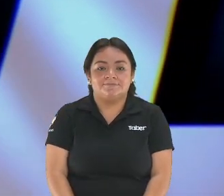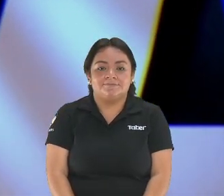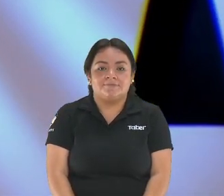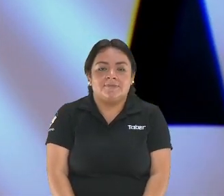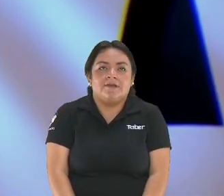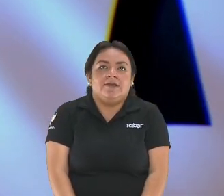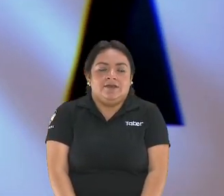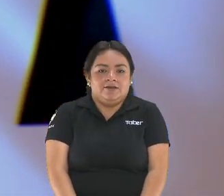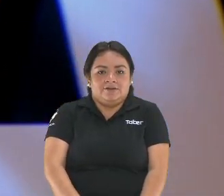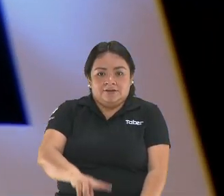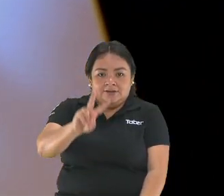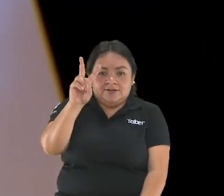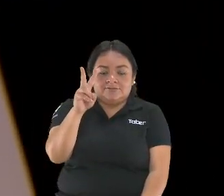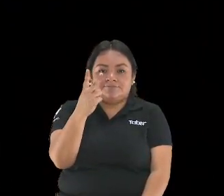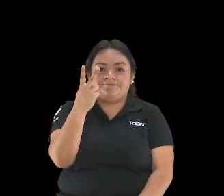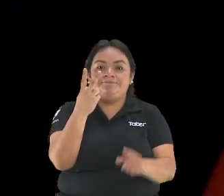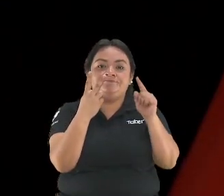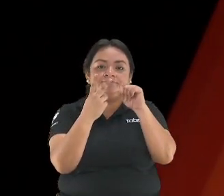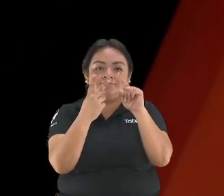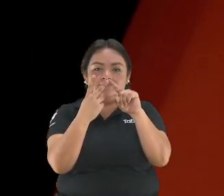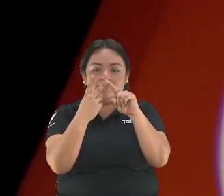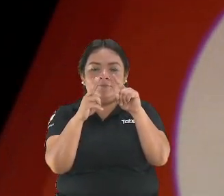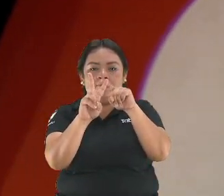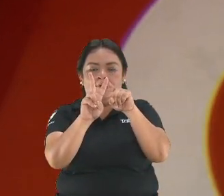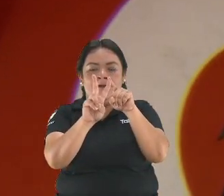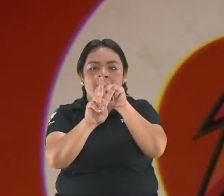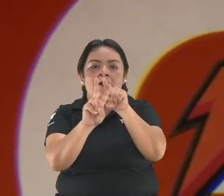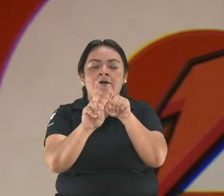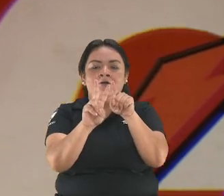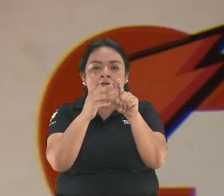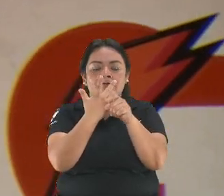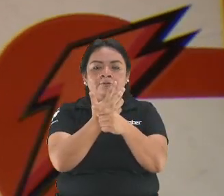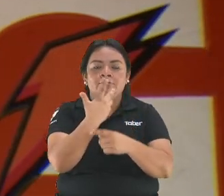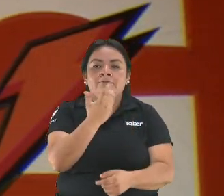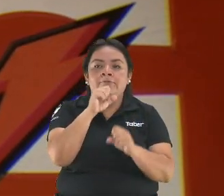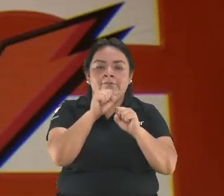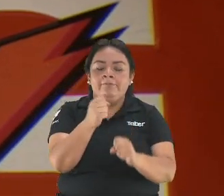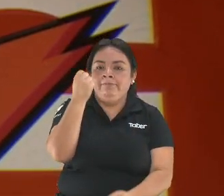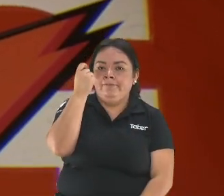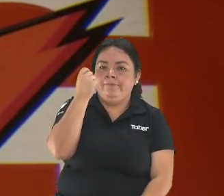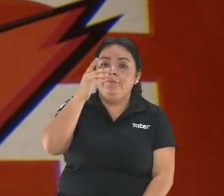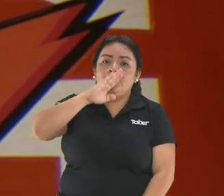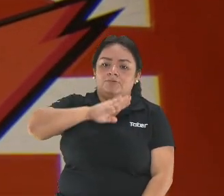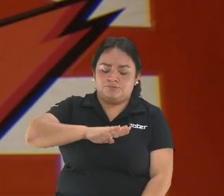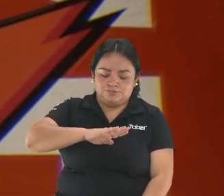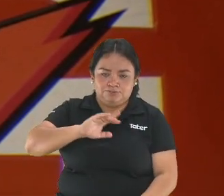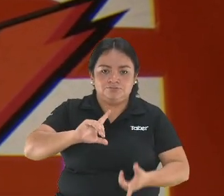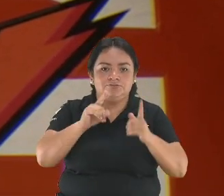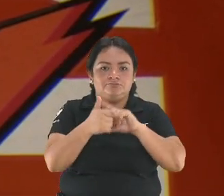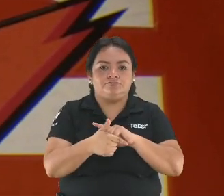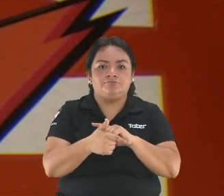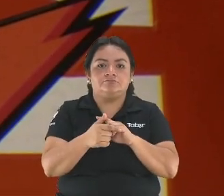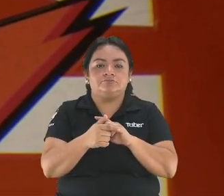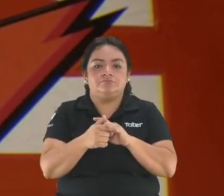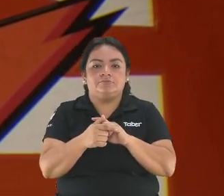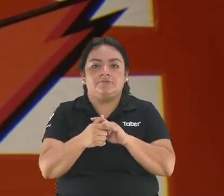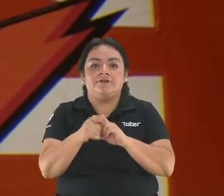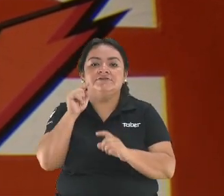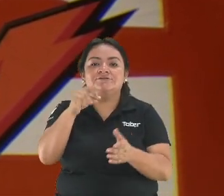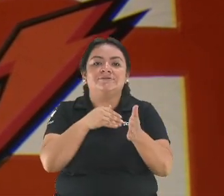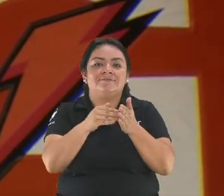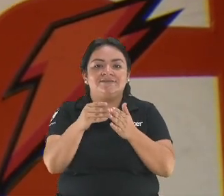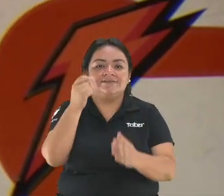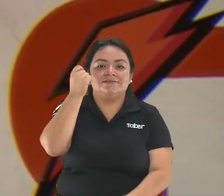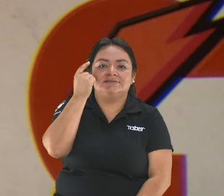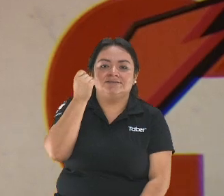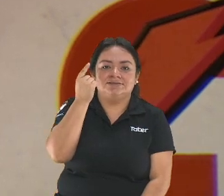como segundo punto yo quiero entender que puedes superar las pruebas y el desánimo si comienzas